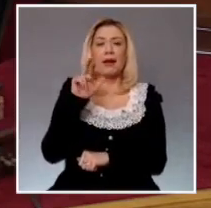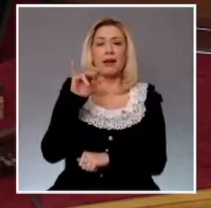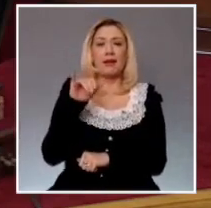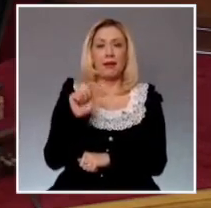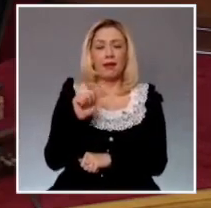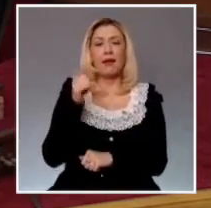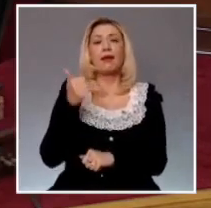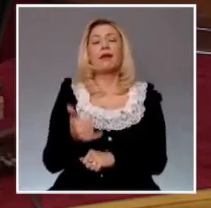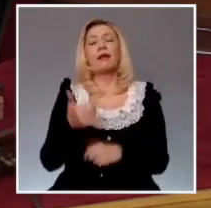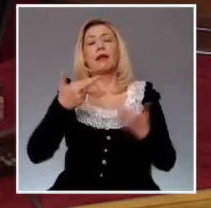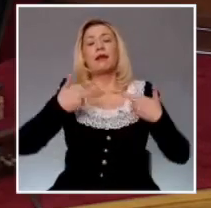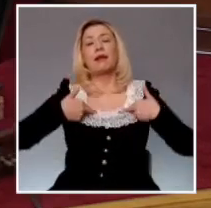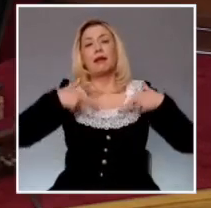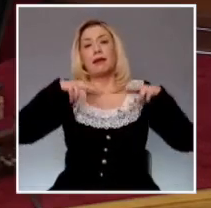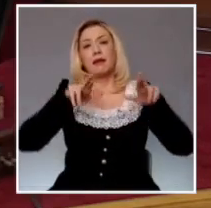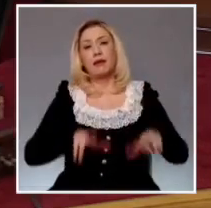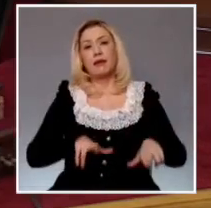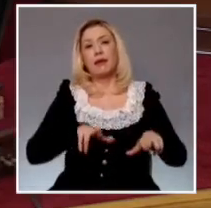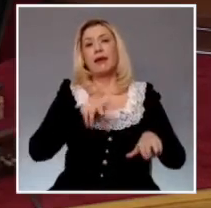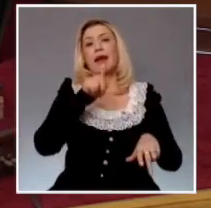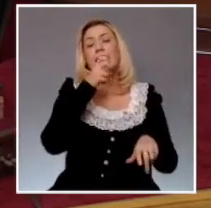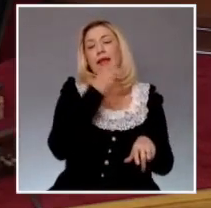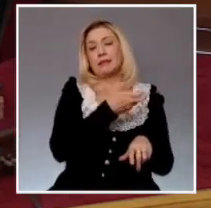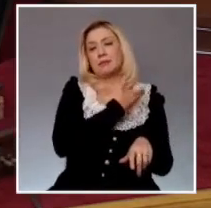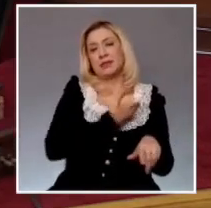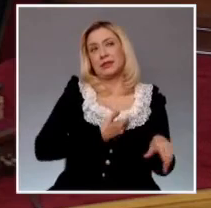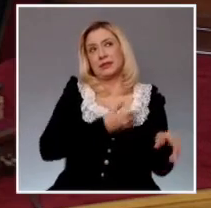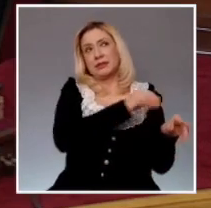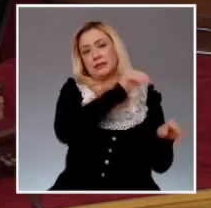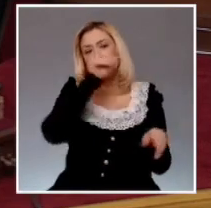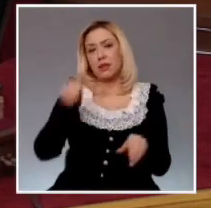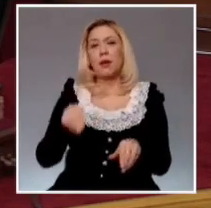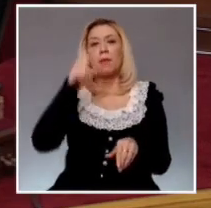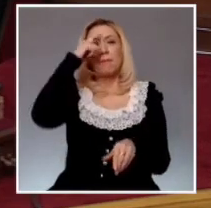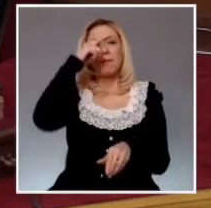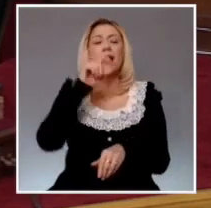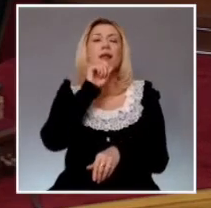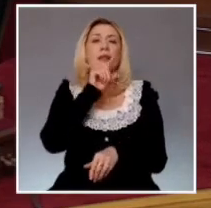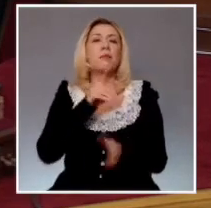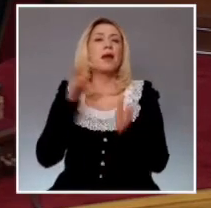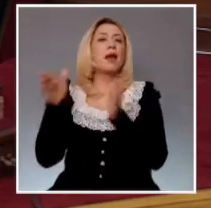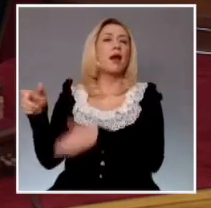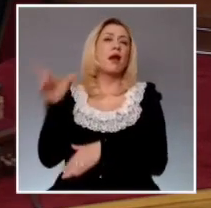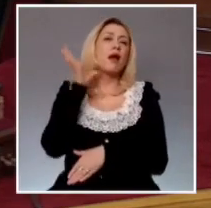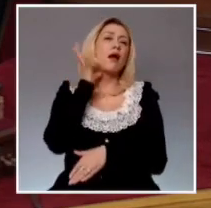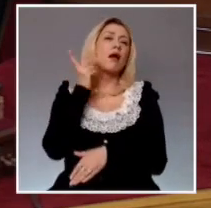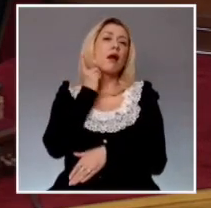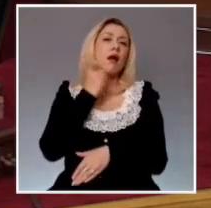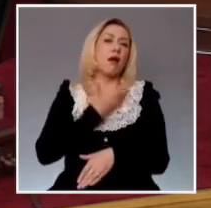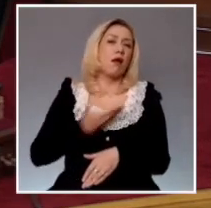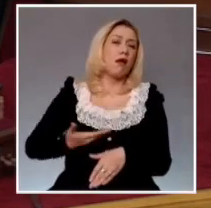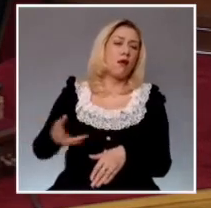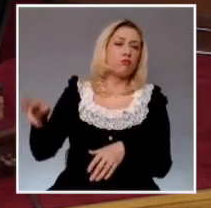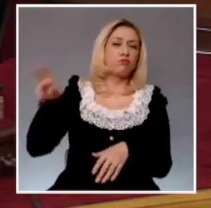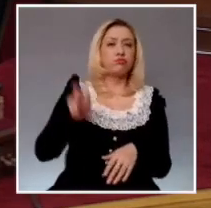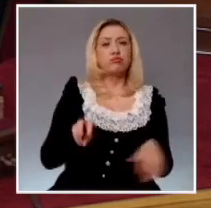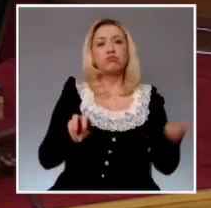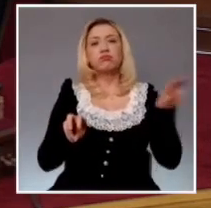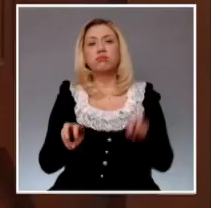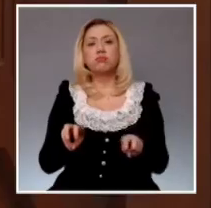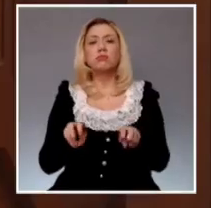Federal y ante la presidenta de la mesa directiva de la Cámara de Diputados, Marcela Guerra, la ministra presidenta hizo un llamado al